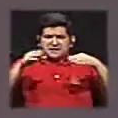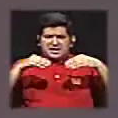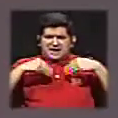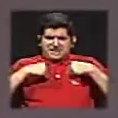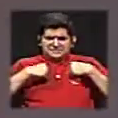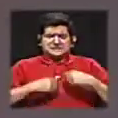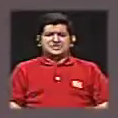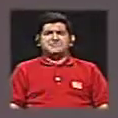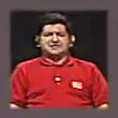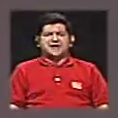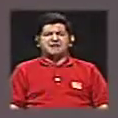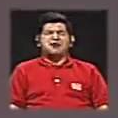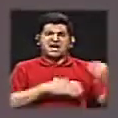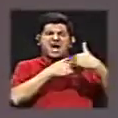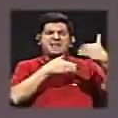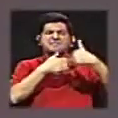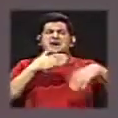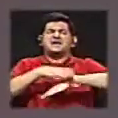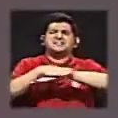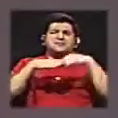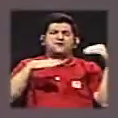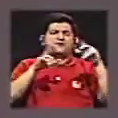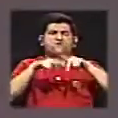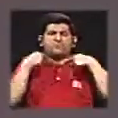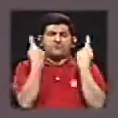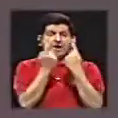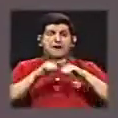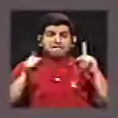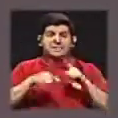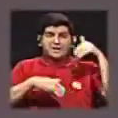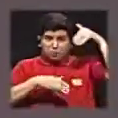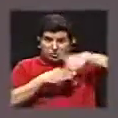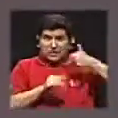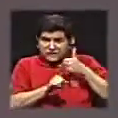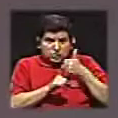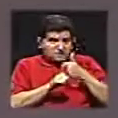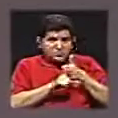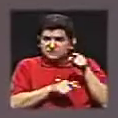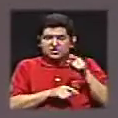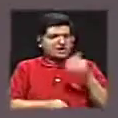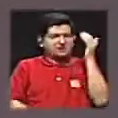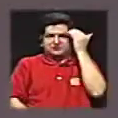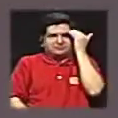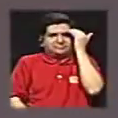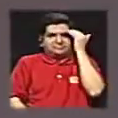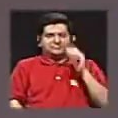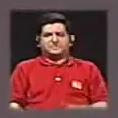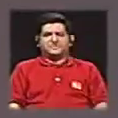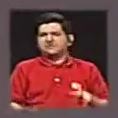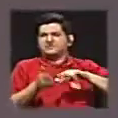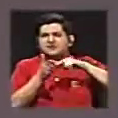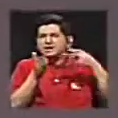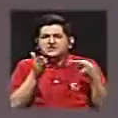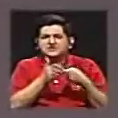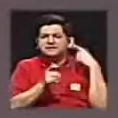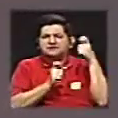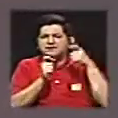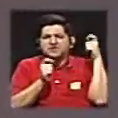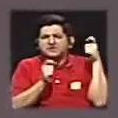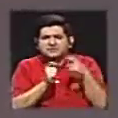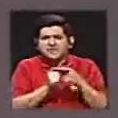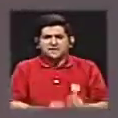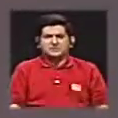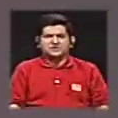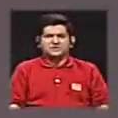municiones de fuera del partido, pero nunca para recibirlas de dentro del partido. Y me refiero con eso no exactamente